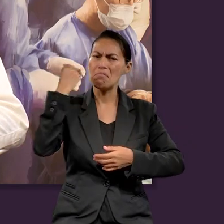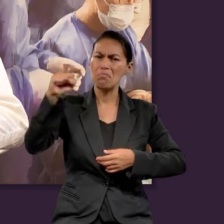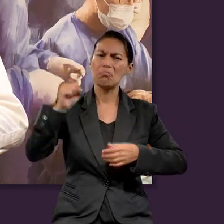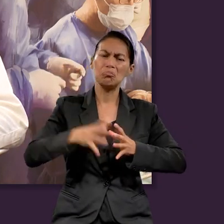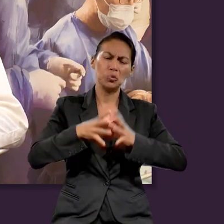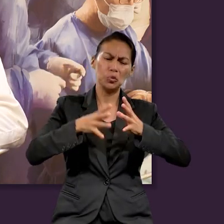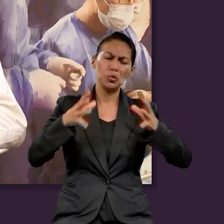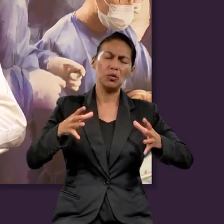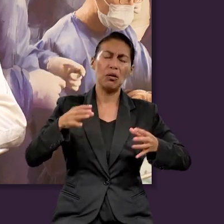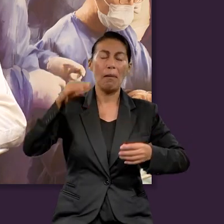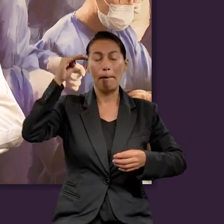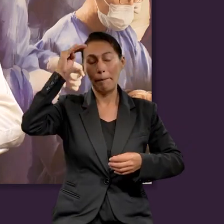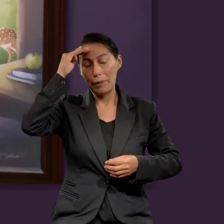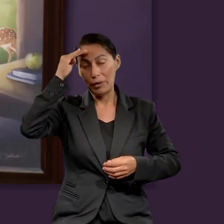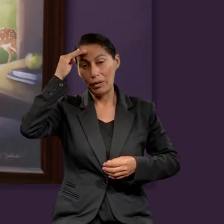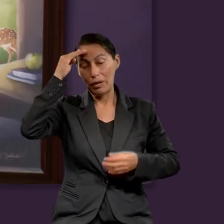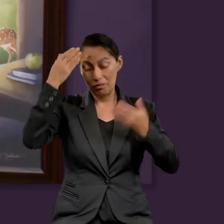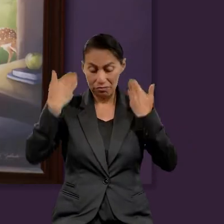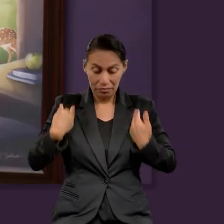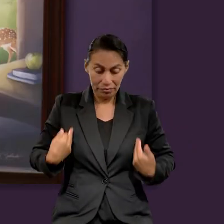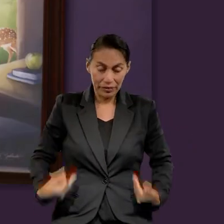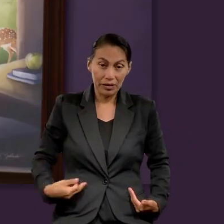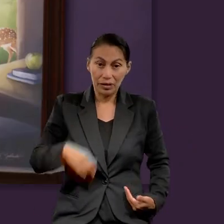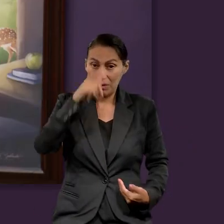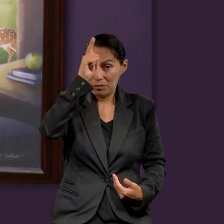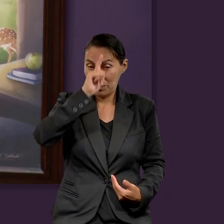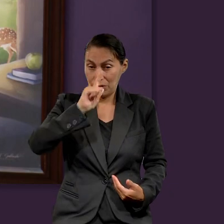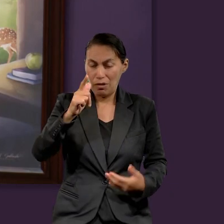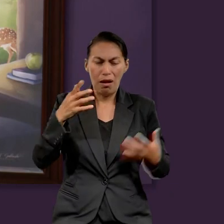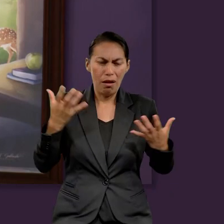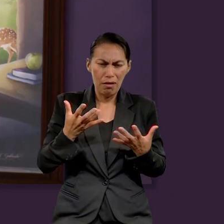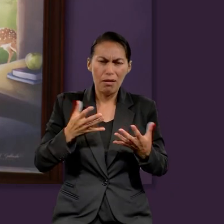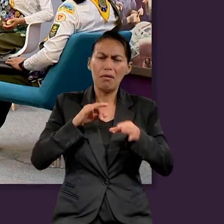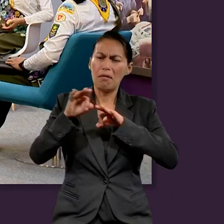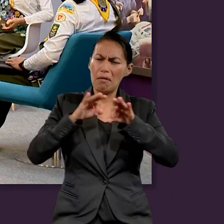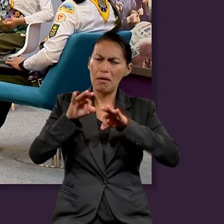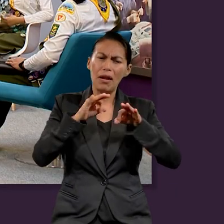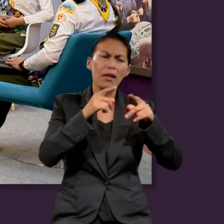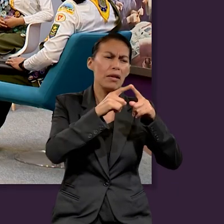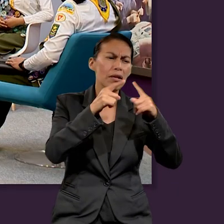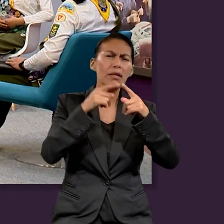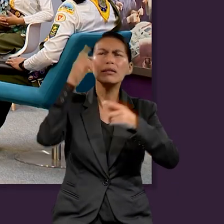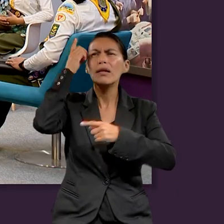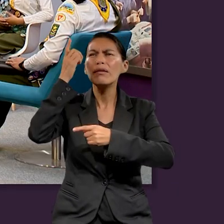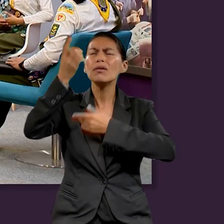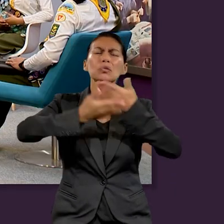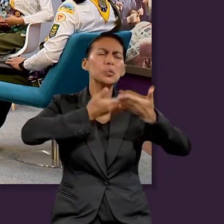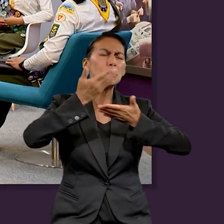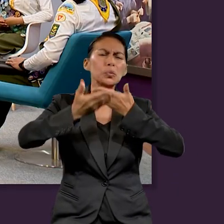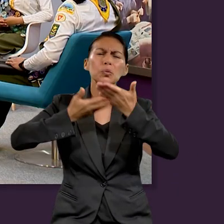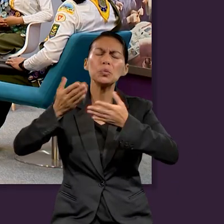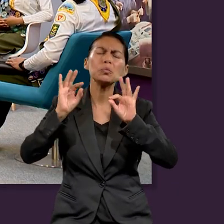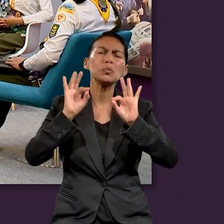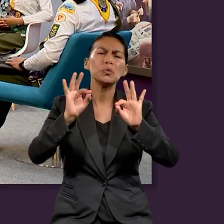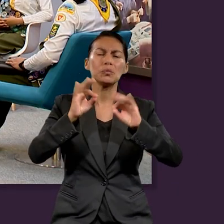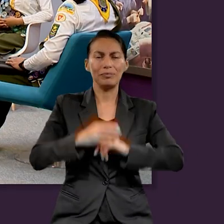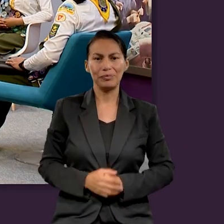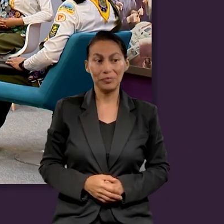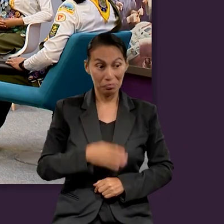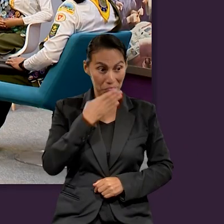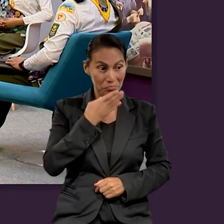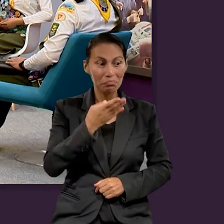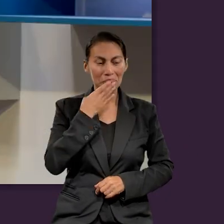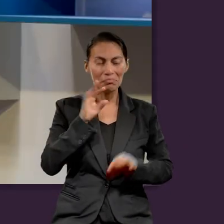sus habilidades ya sea mental espiritual o física para el servicio de la iglesia y el servicio de Dios muy bien